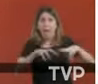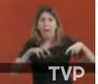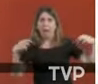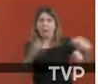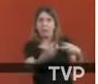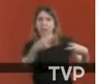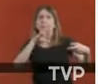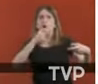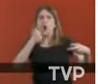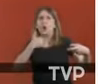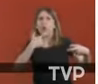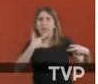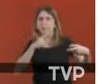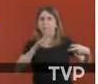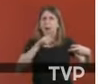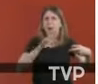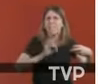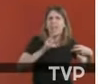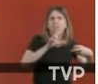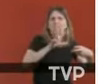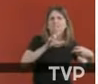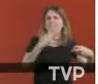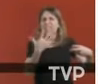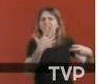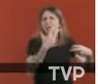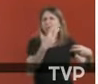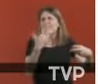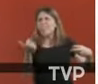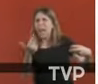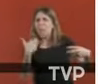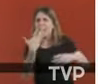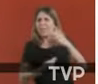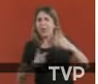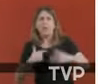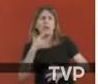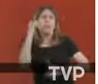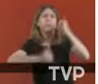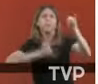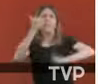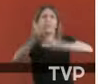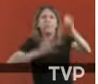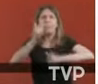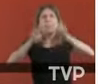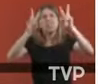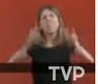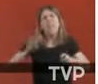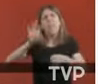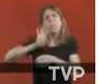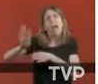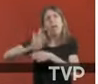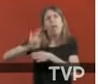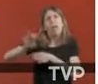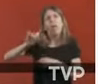habló de, creo que 35 o 36, puedo equivocarme en el año, habló de la deuda de la Baring Brothers y con